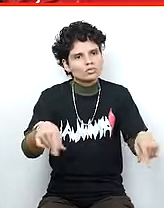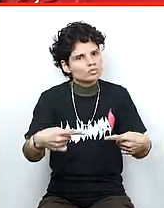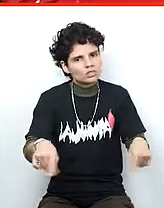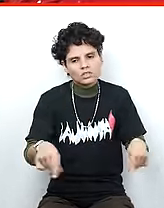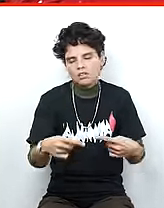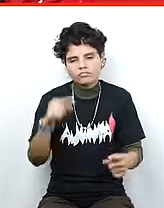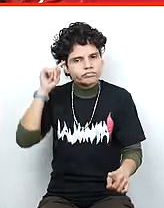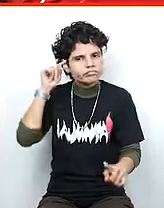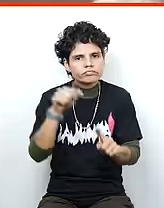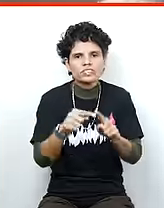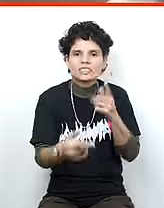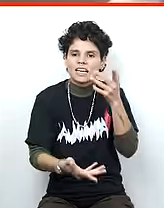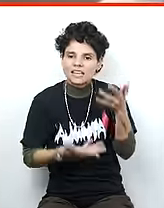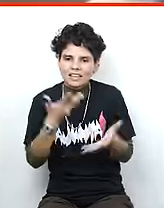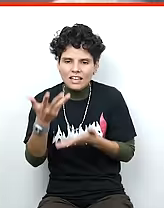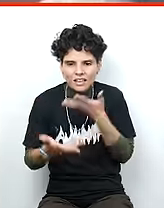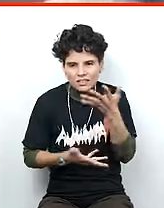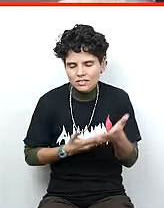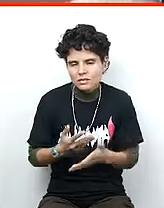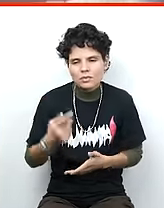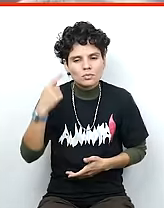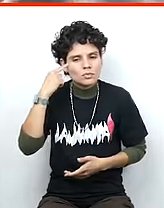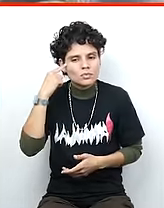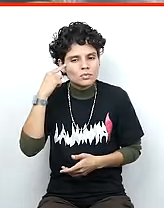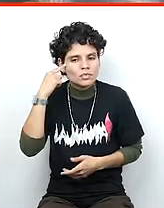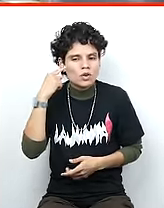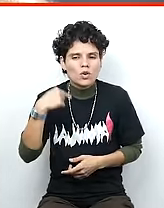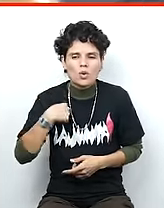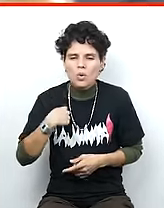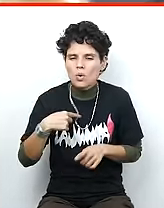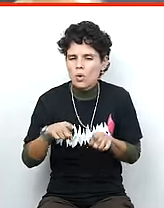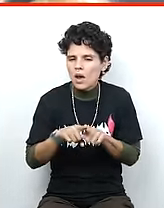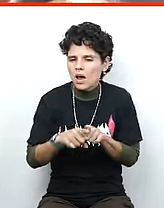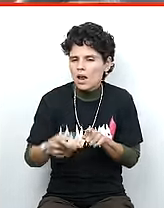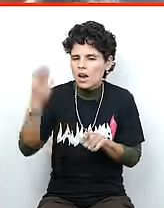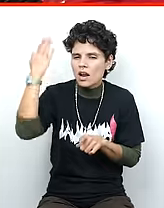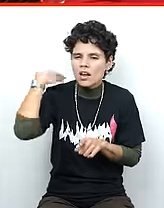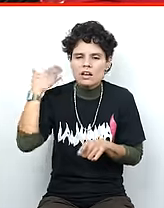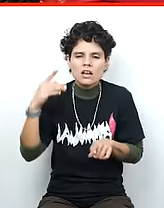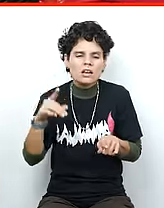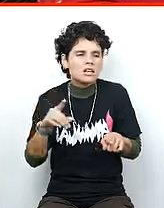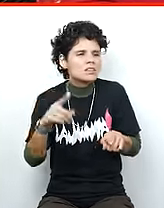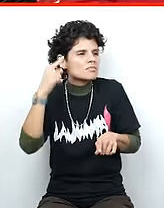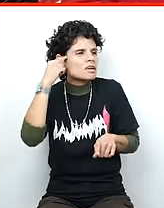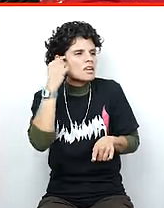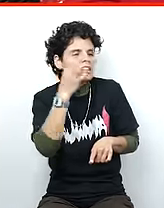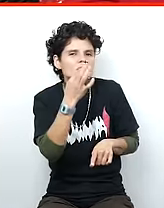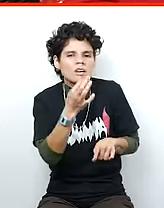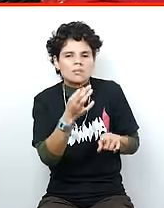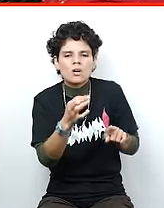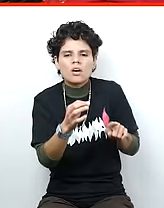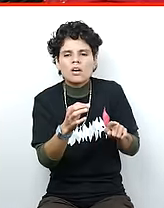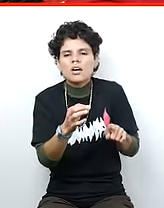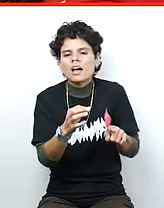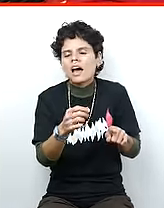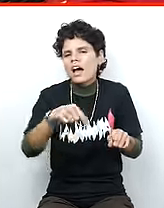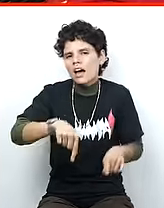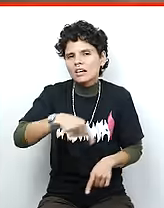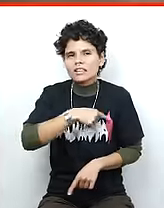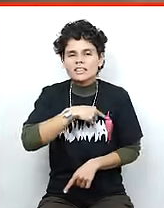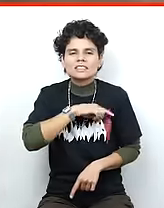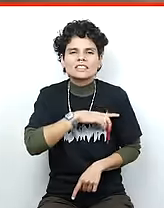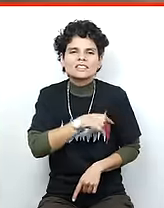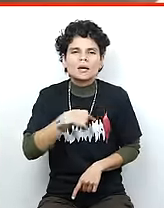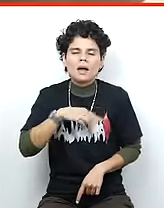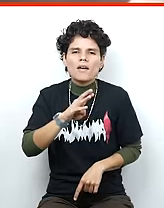a cantar, pero yo tenía mucho ese prejuicio en la mente del barrotín que le llaman aquí en Chile. Que el barrotín es cuando, por ejemplo, si tú andabas en la calle